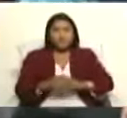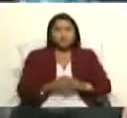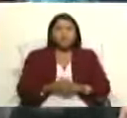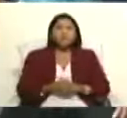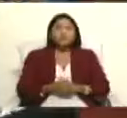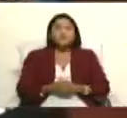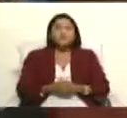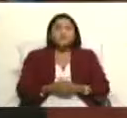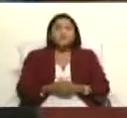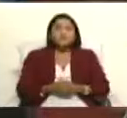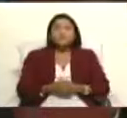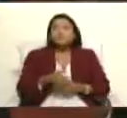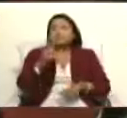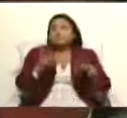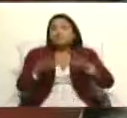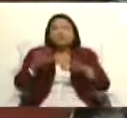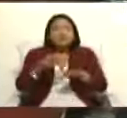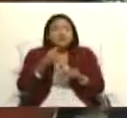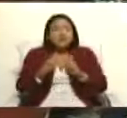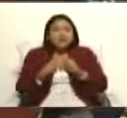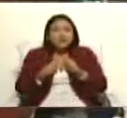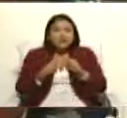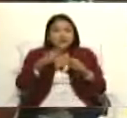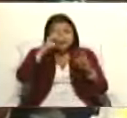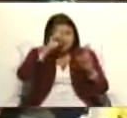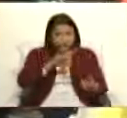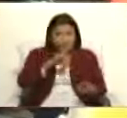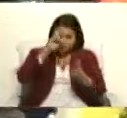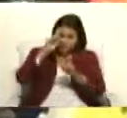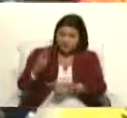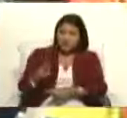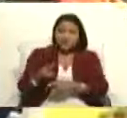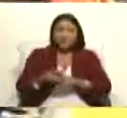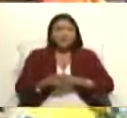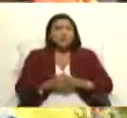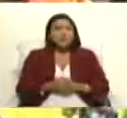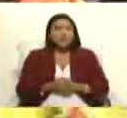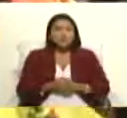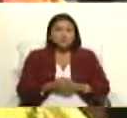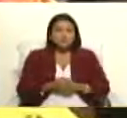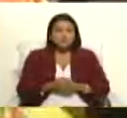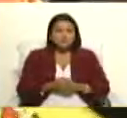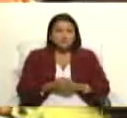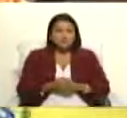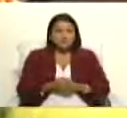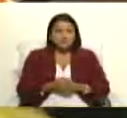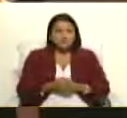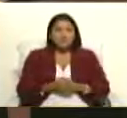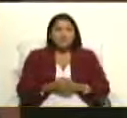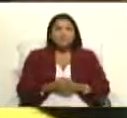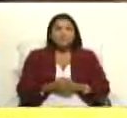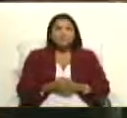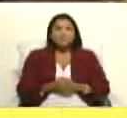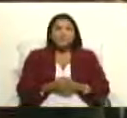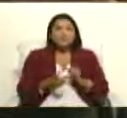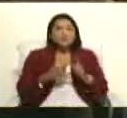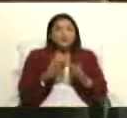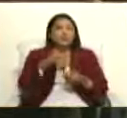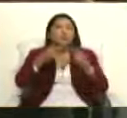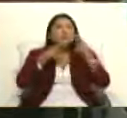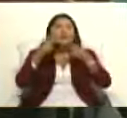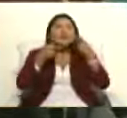eso se respeta siempre que no afecte a los demás usted político asuma su posición política los